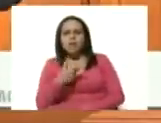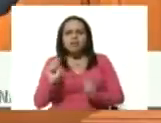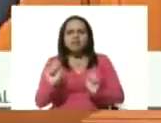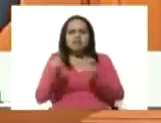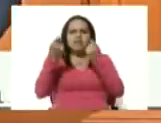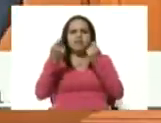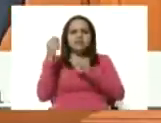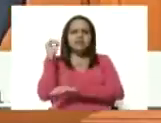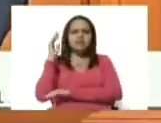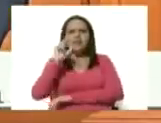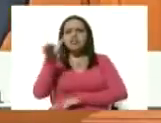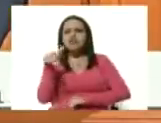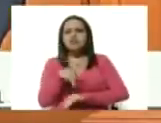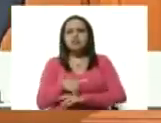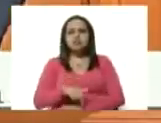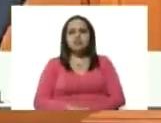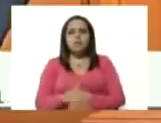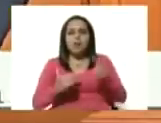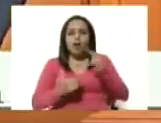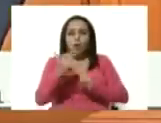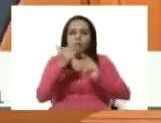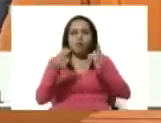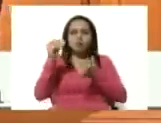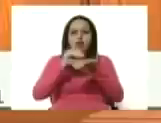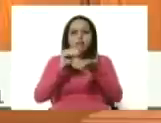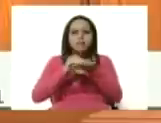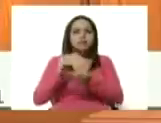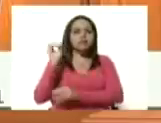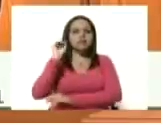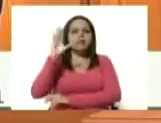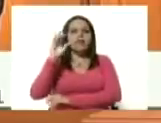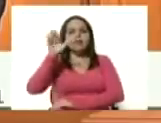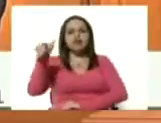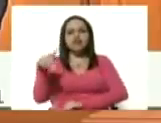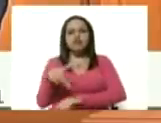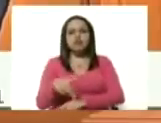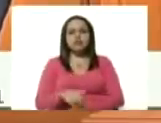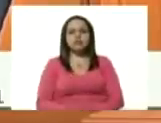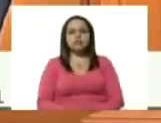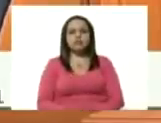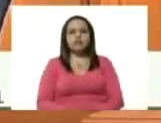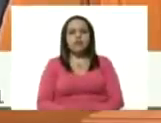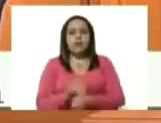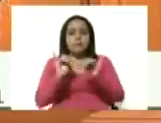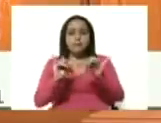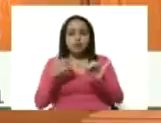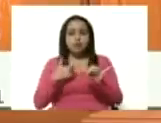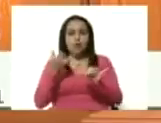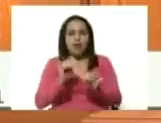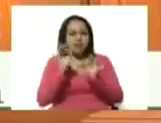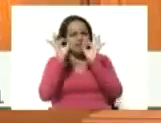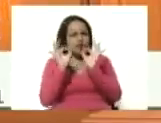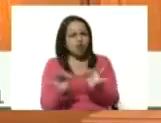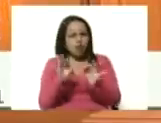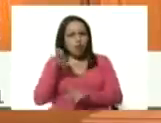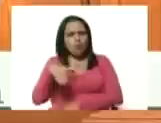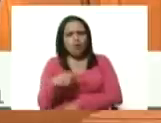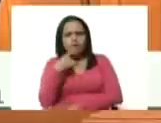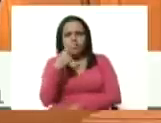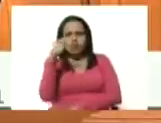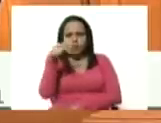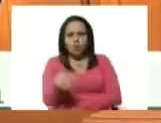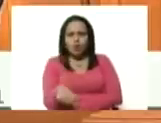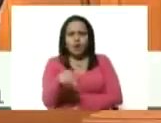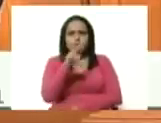el Parlamento Nacional, para reconstruir la Asamblea Nacional. Por eso yo estoy seguro, se los puedo decir hoy, 29 de